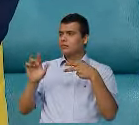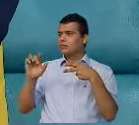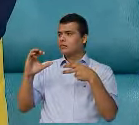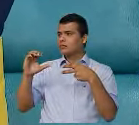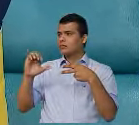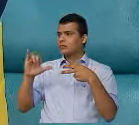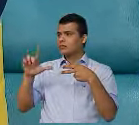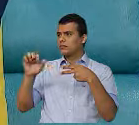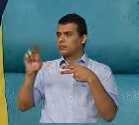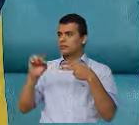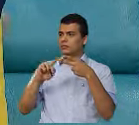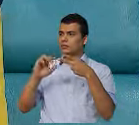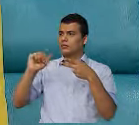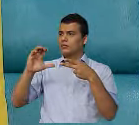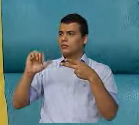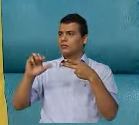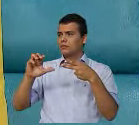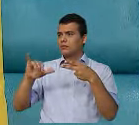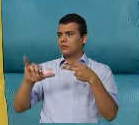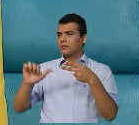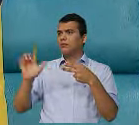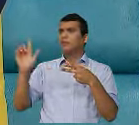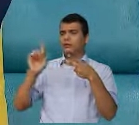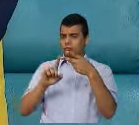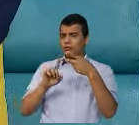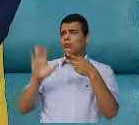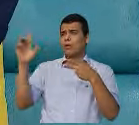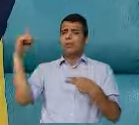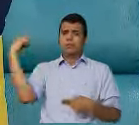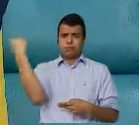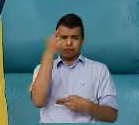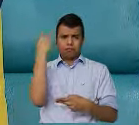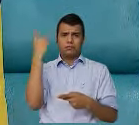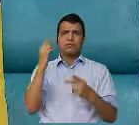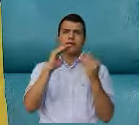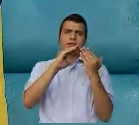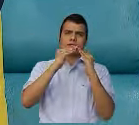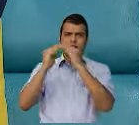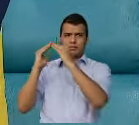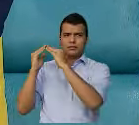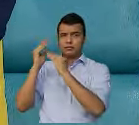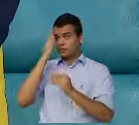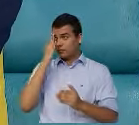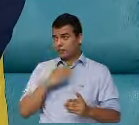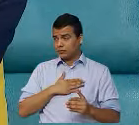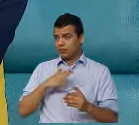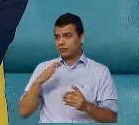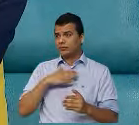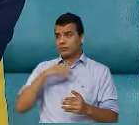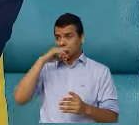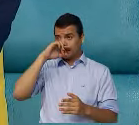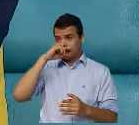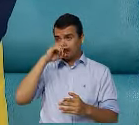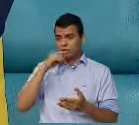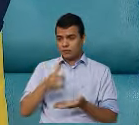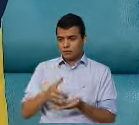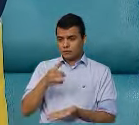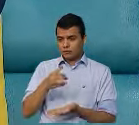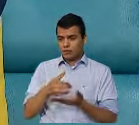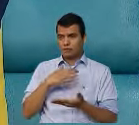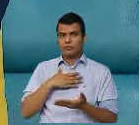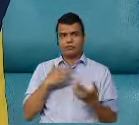canela acacia. La acacia es la que comúnmente encontramos en las casas. Entonces, dicen, cuando uno toma algo que lleve canela, pues esto